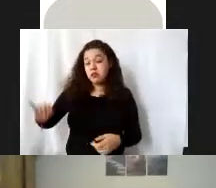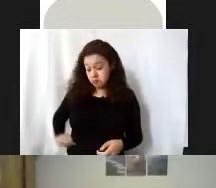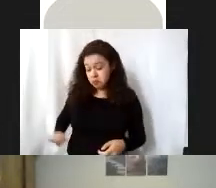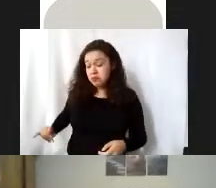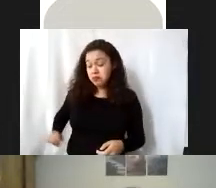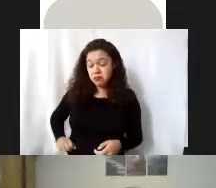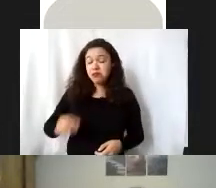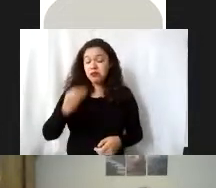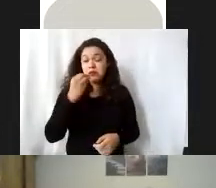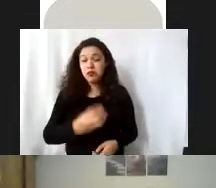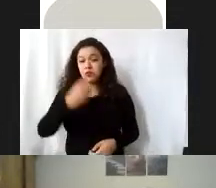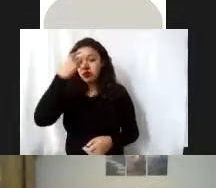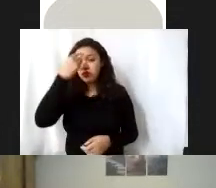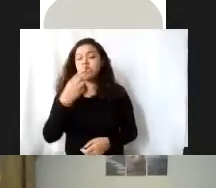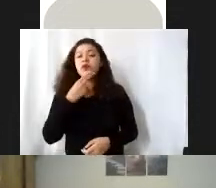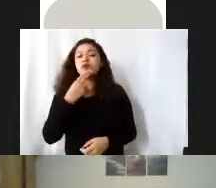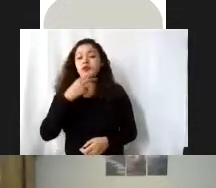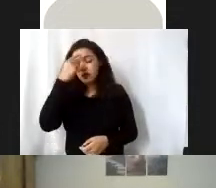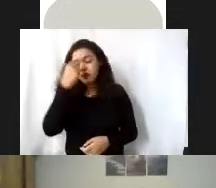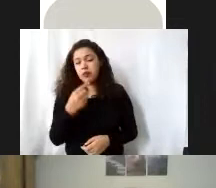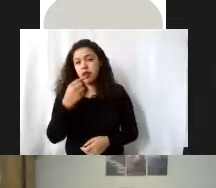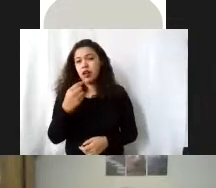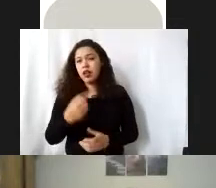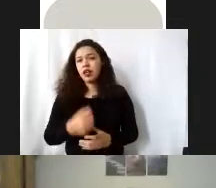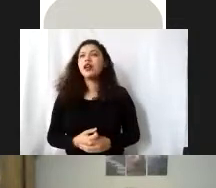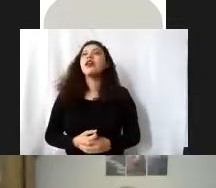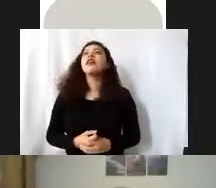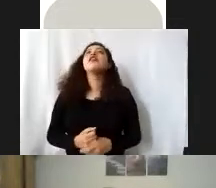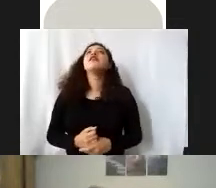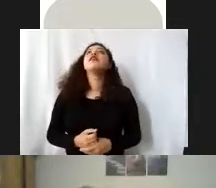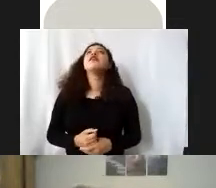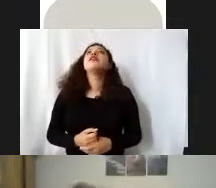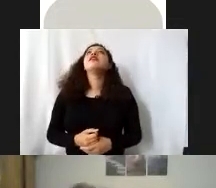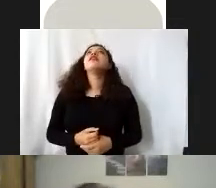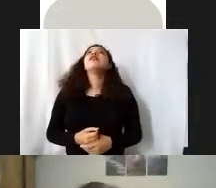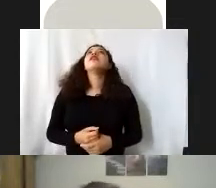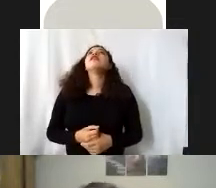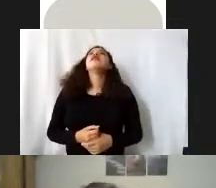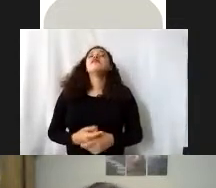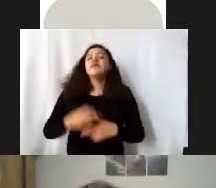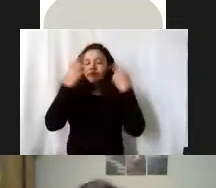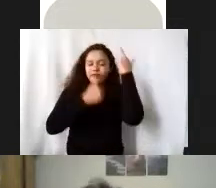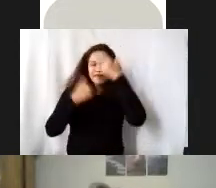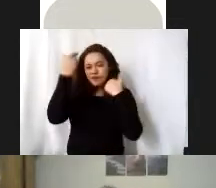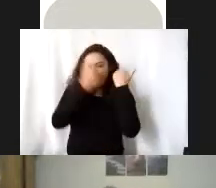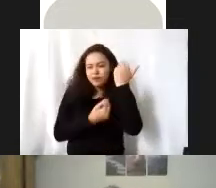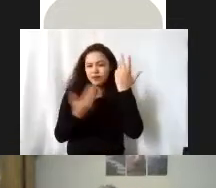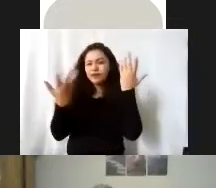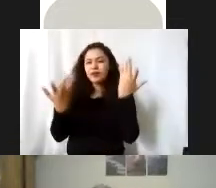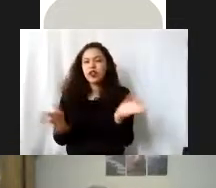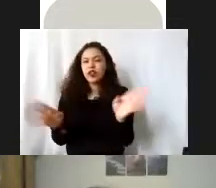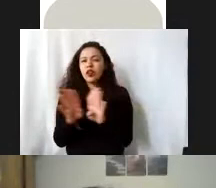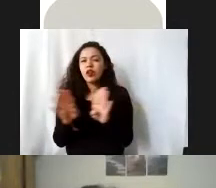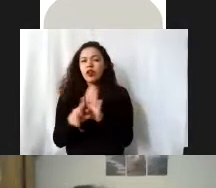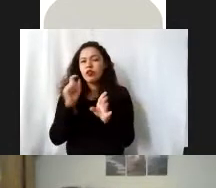servir para ver cómo se analiza, cómo se puede analizar y cómo se